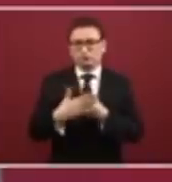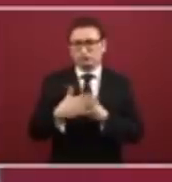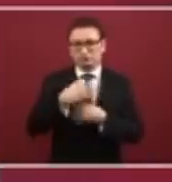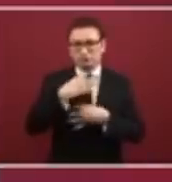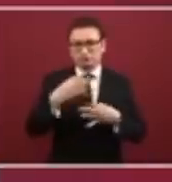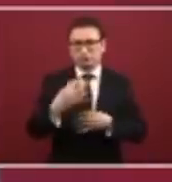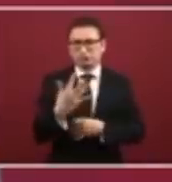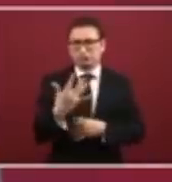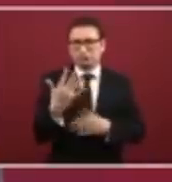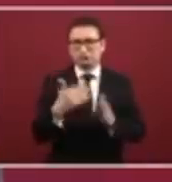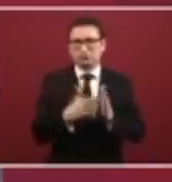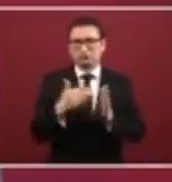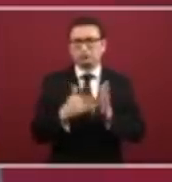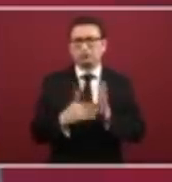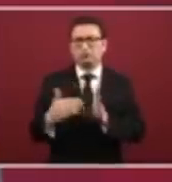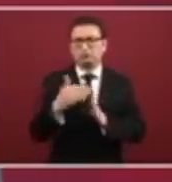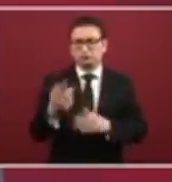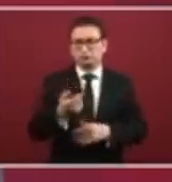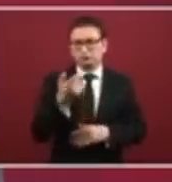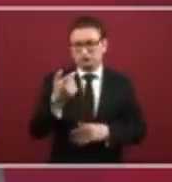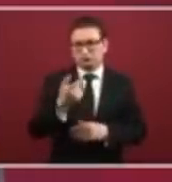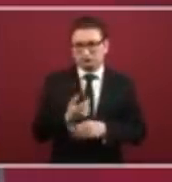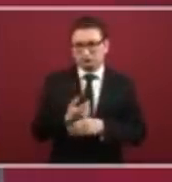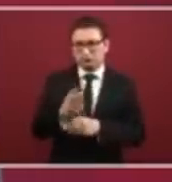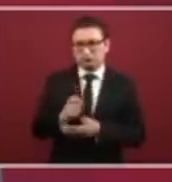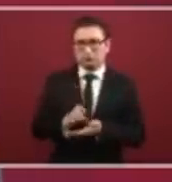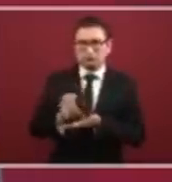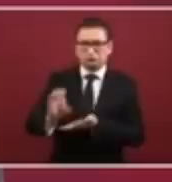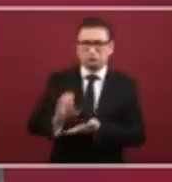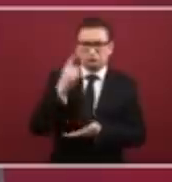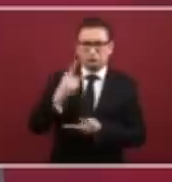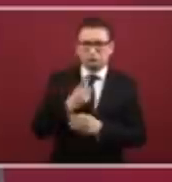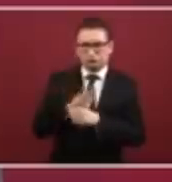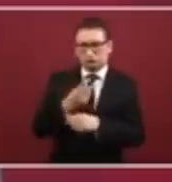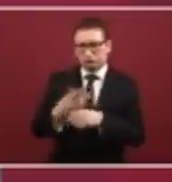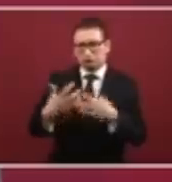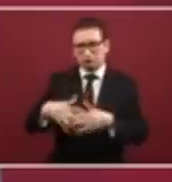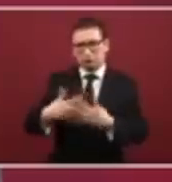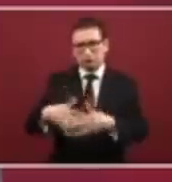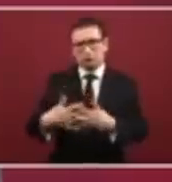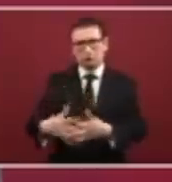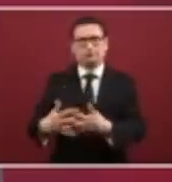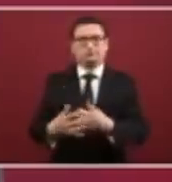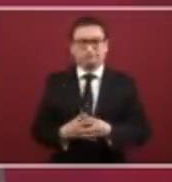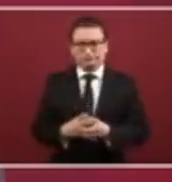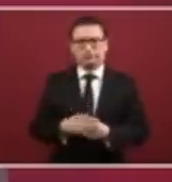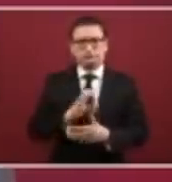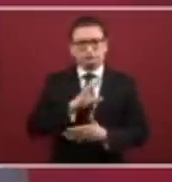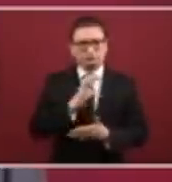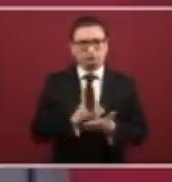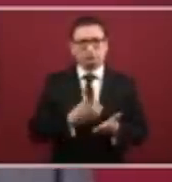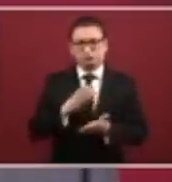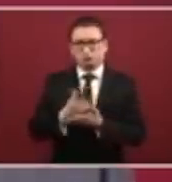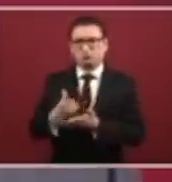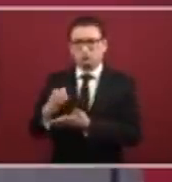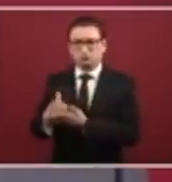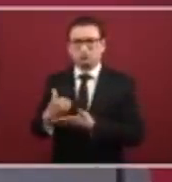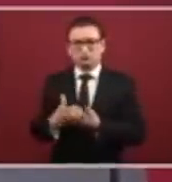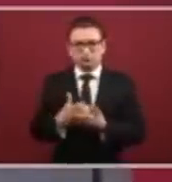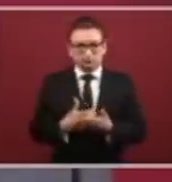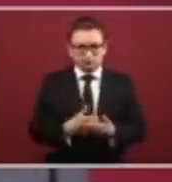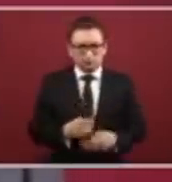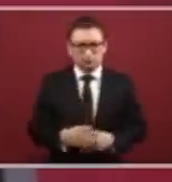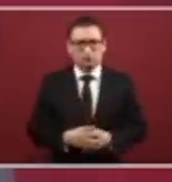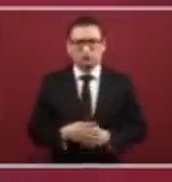millones en la refinería este año, se van a dar contratos por 50